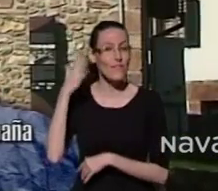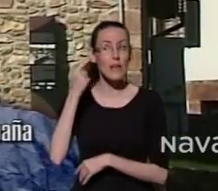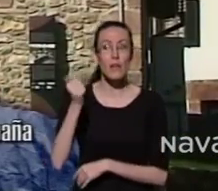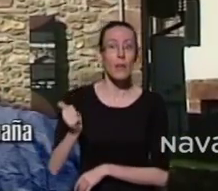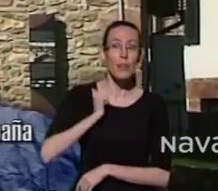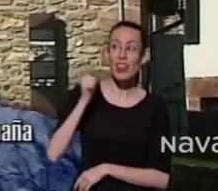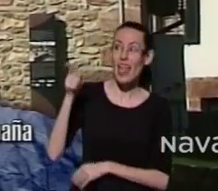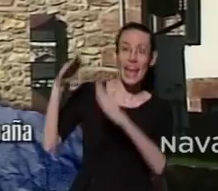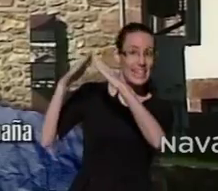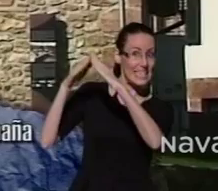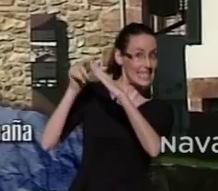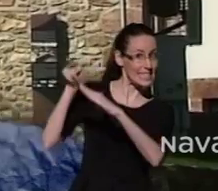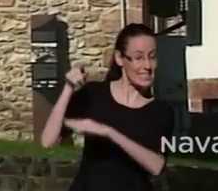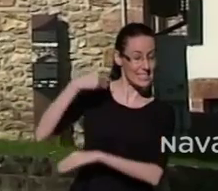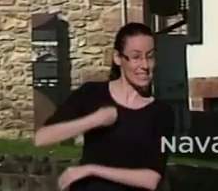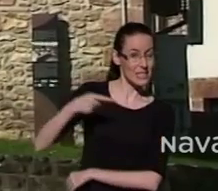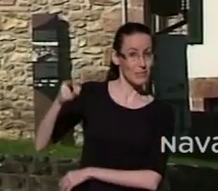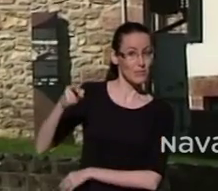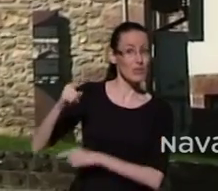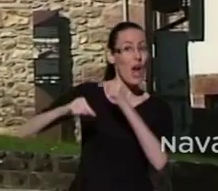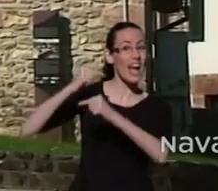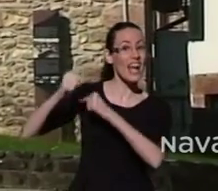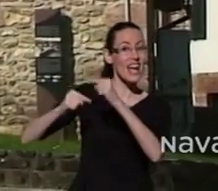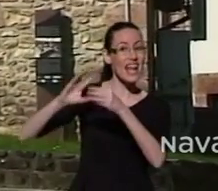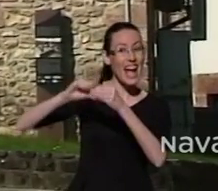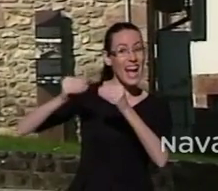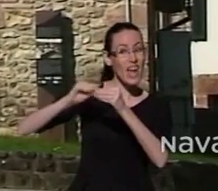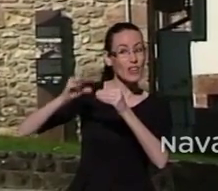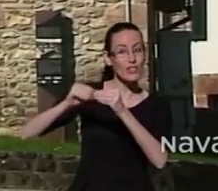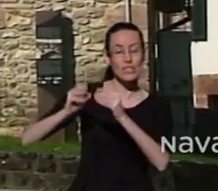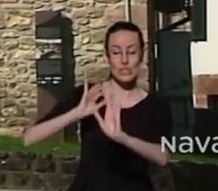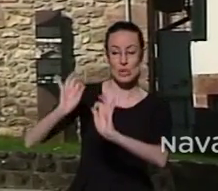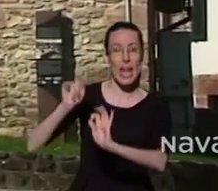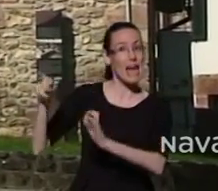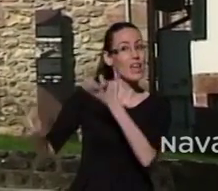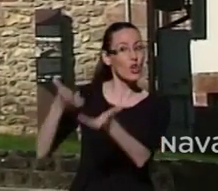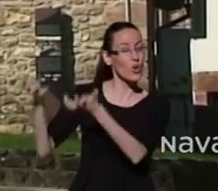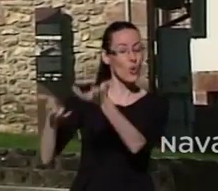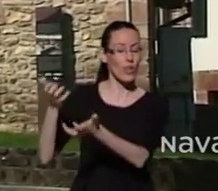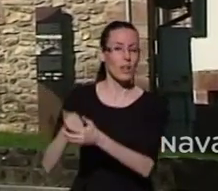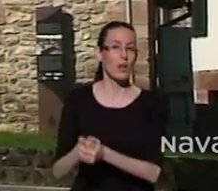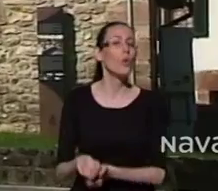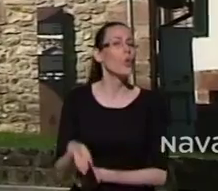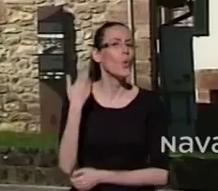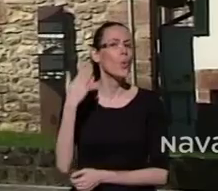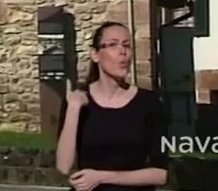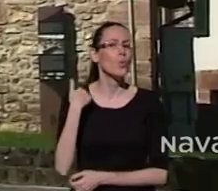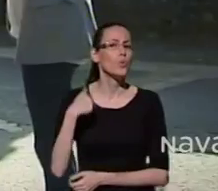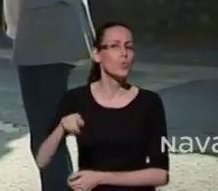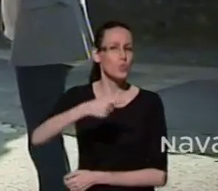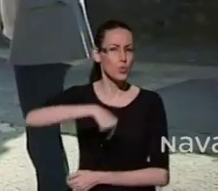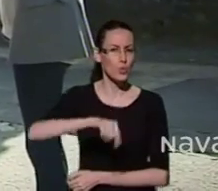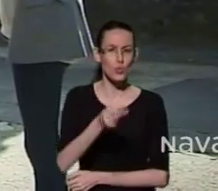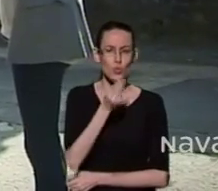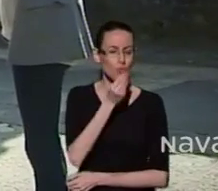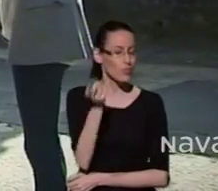casa que hacían los canutillos. ¿En esta casa de aquí? En esa casa de ahí era la cocinera. Entonces no los probamos nosotros, ¿eh? Los canutillos eran para